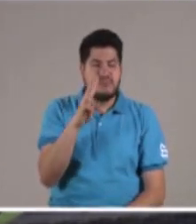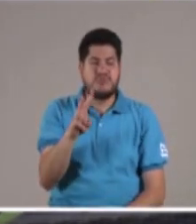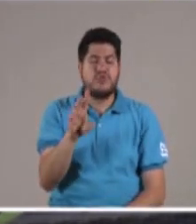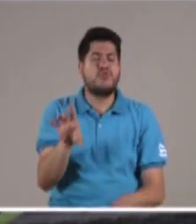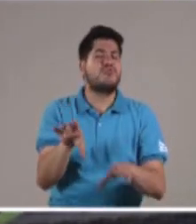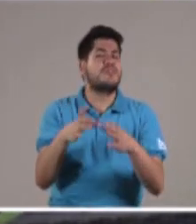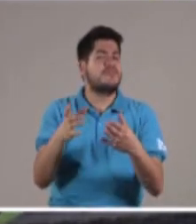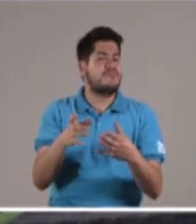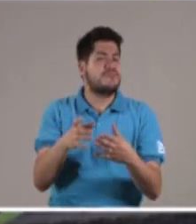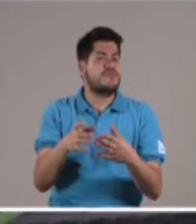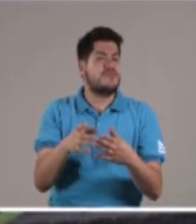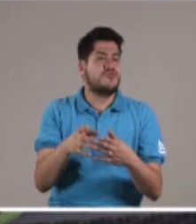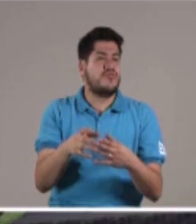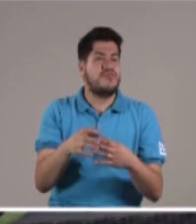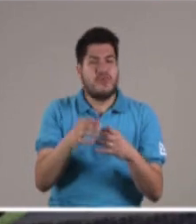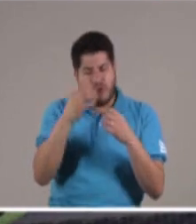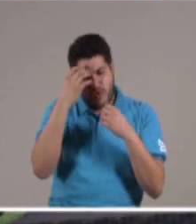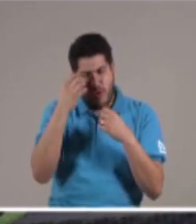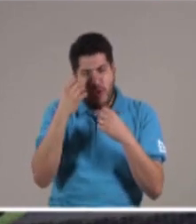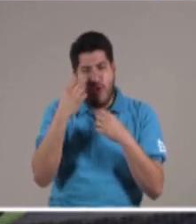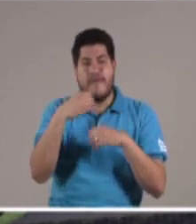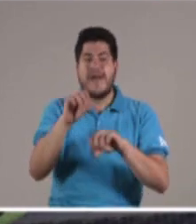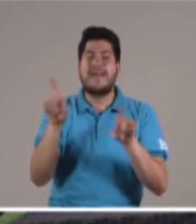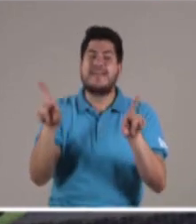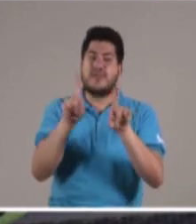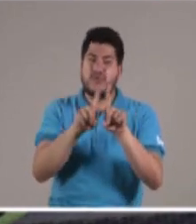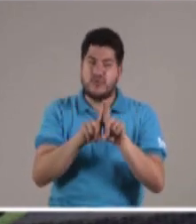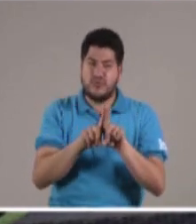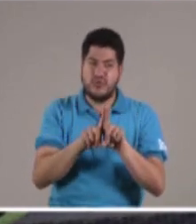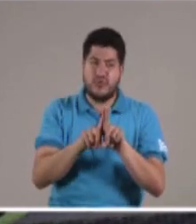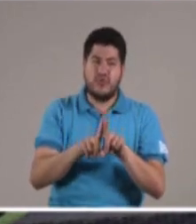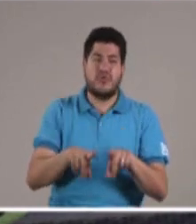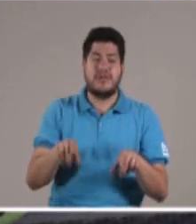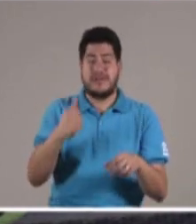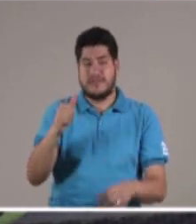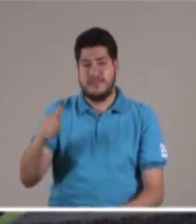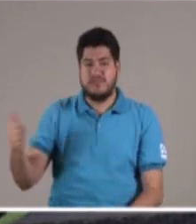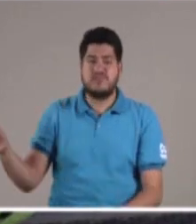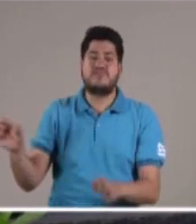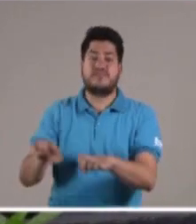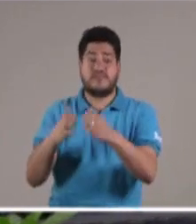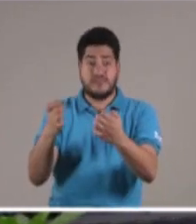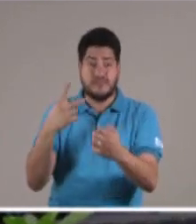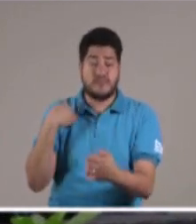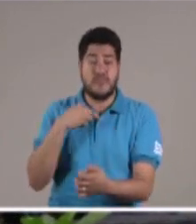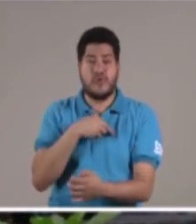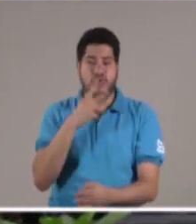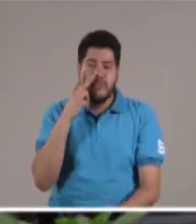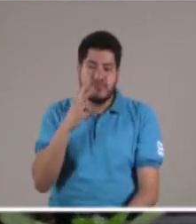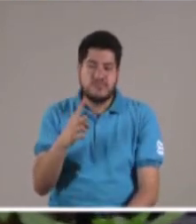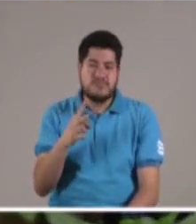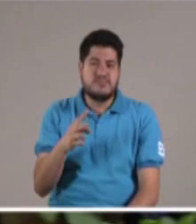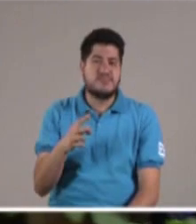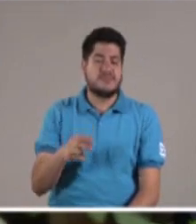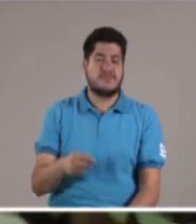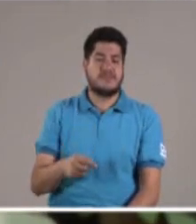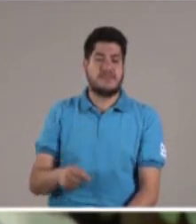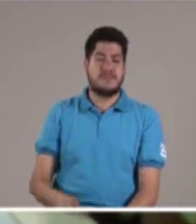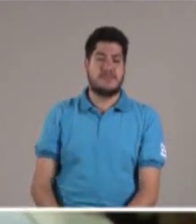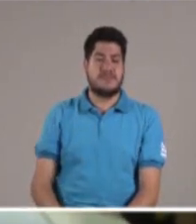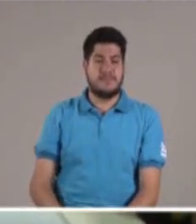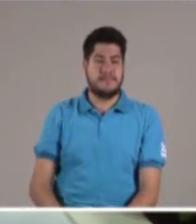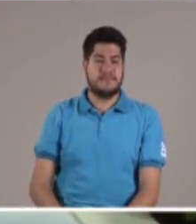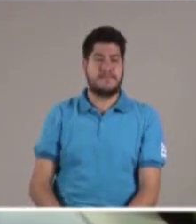se comporta junto a las aguas Y entonces vemos y ya lo dijimos el día miércoles que